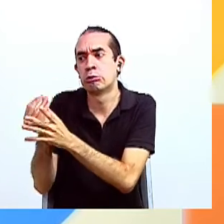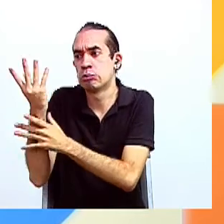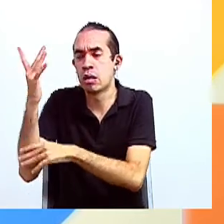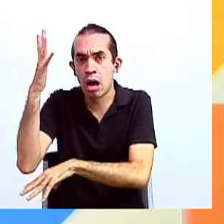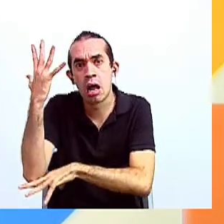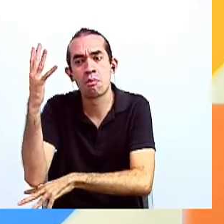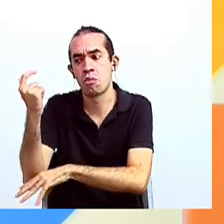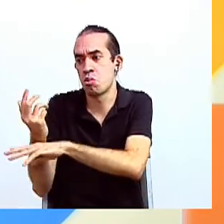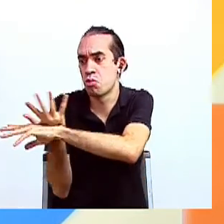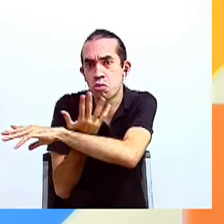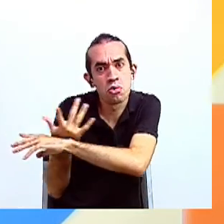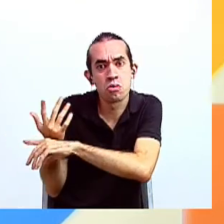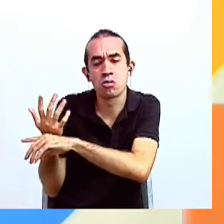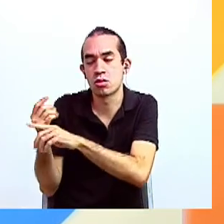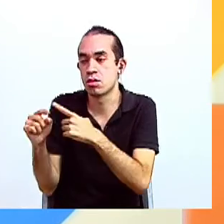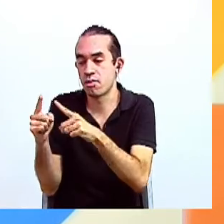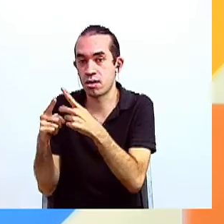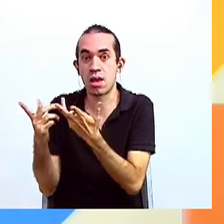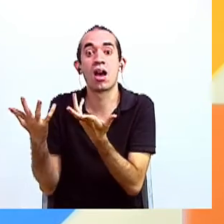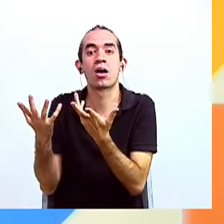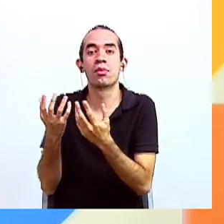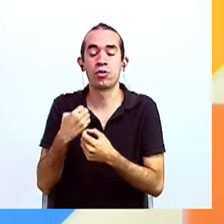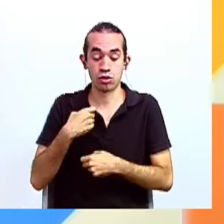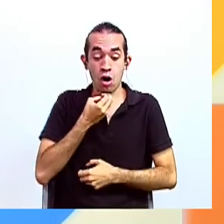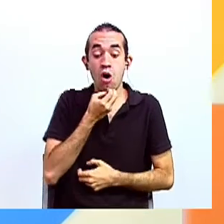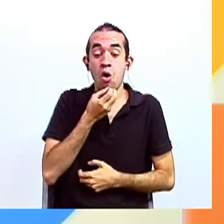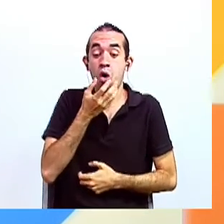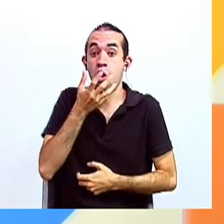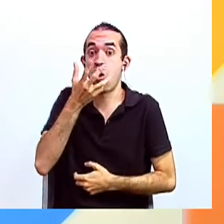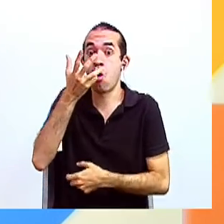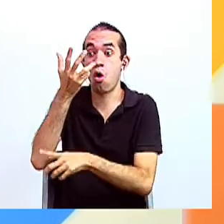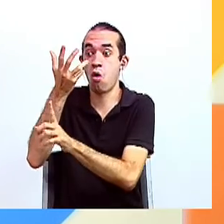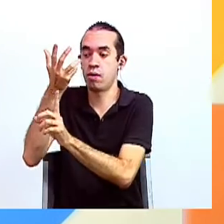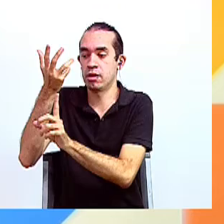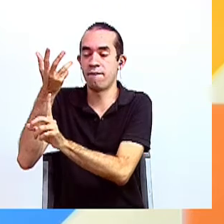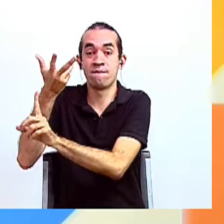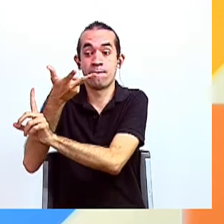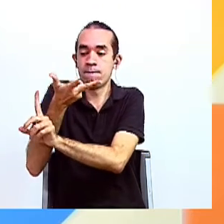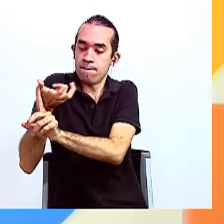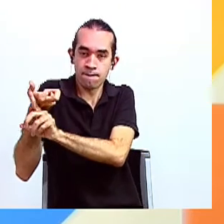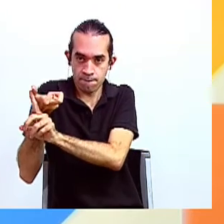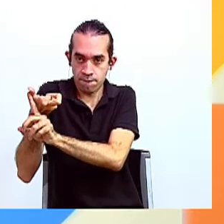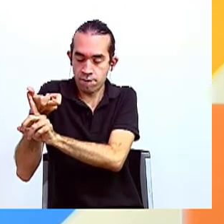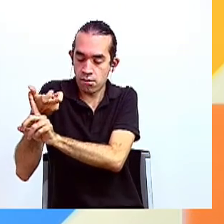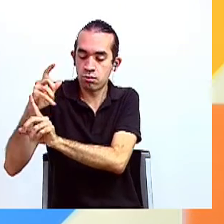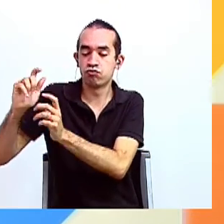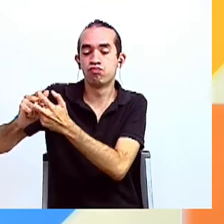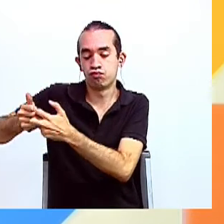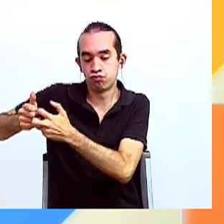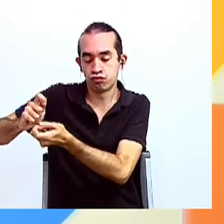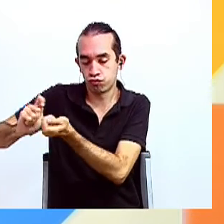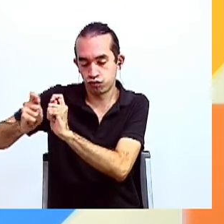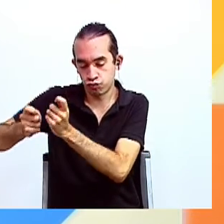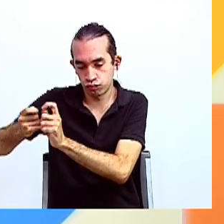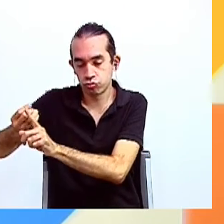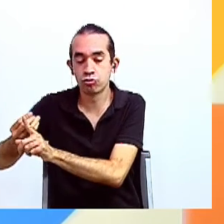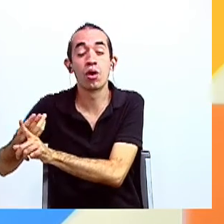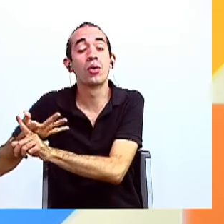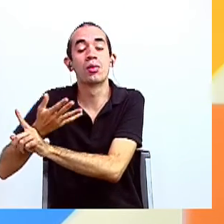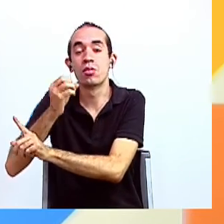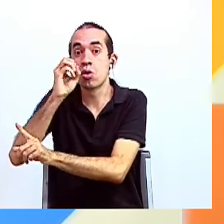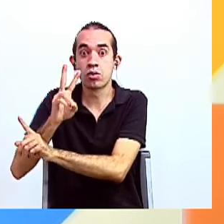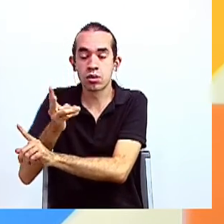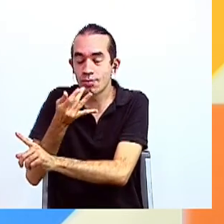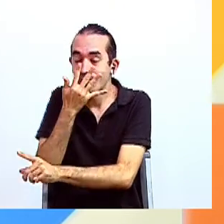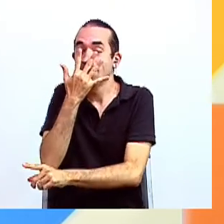ellas se llevan ese gas que es tóxico para nosotros y nos devuelven el oxígeno, que es el que necesitamos para vivir.